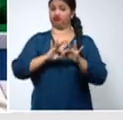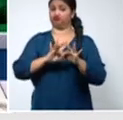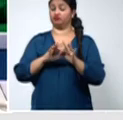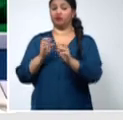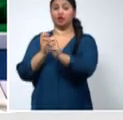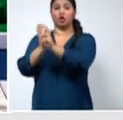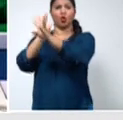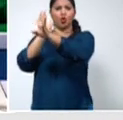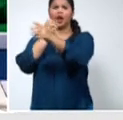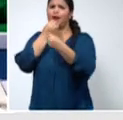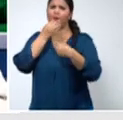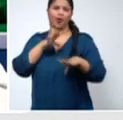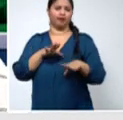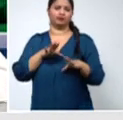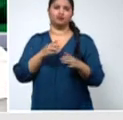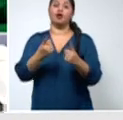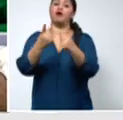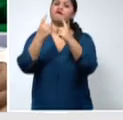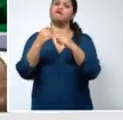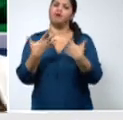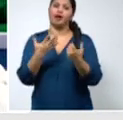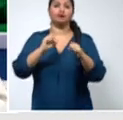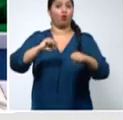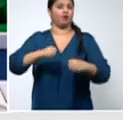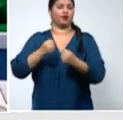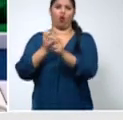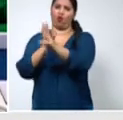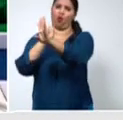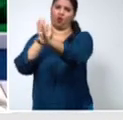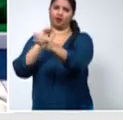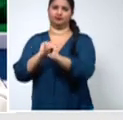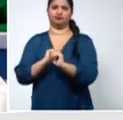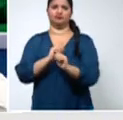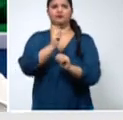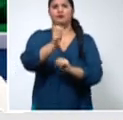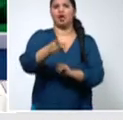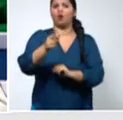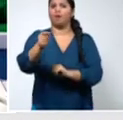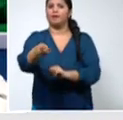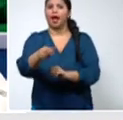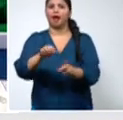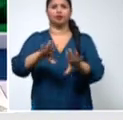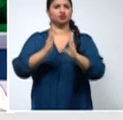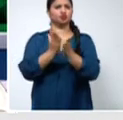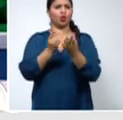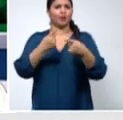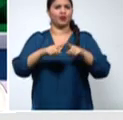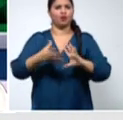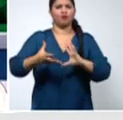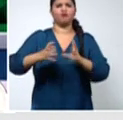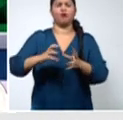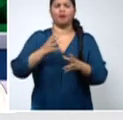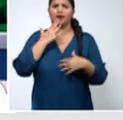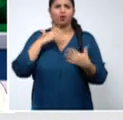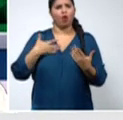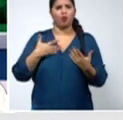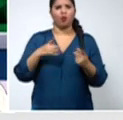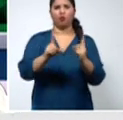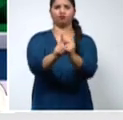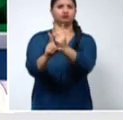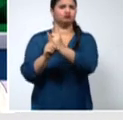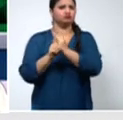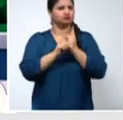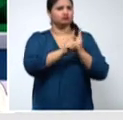puede que sea necesaria. Es la forma en que se hace, que están una persona arriba de la otra, con el